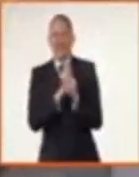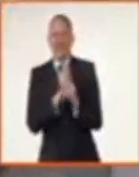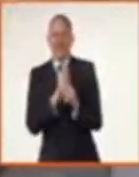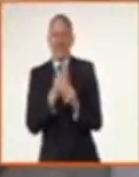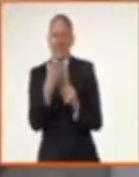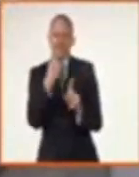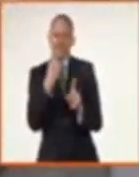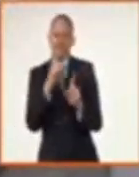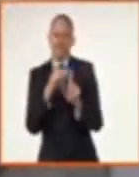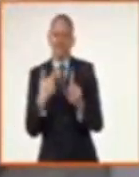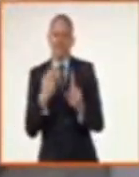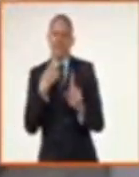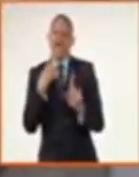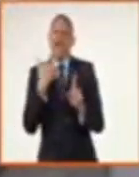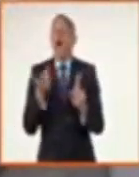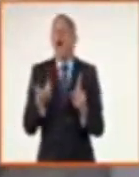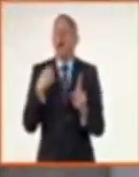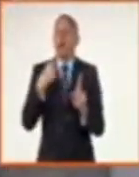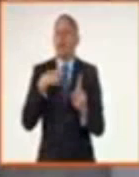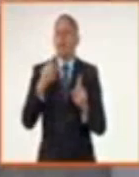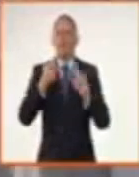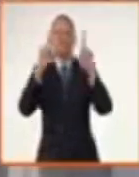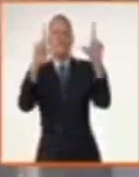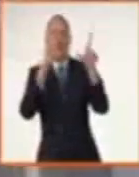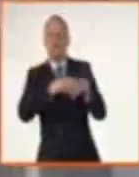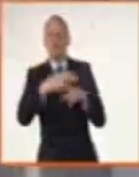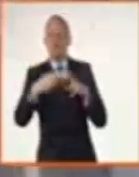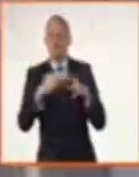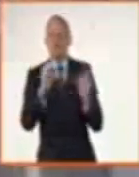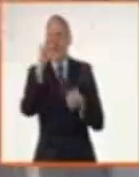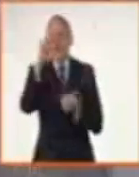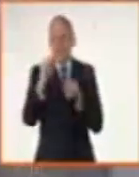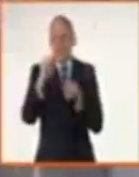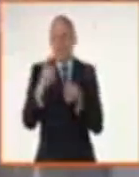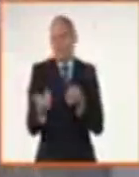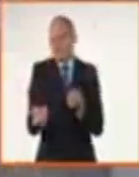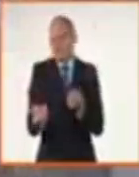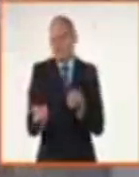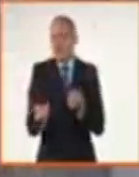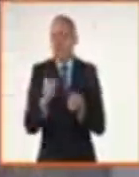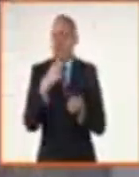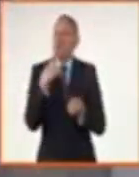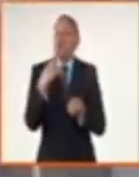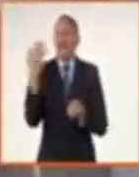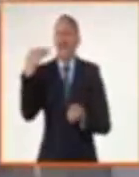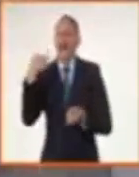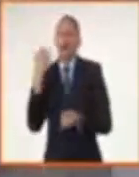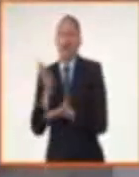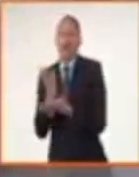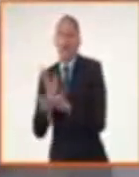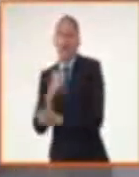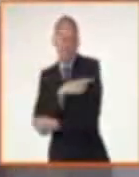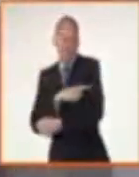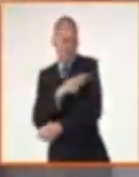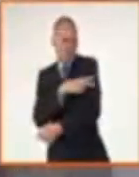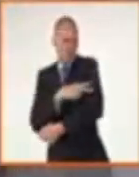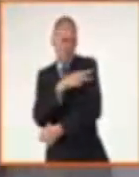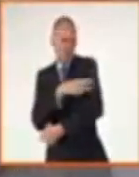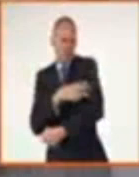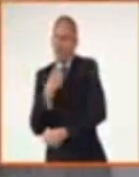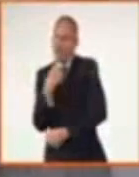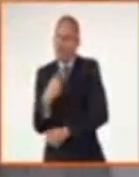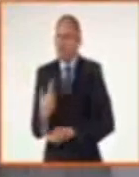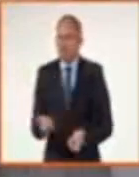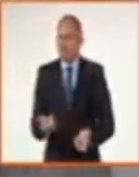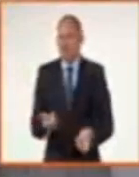se trabaja de esa manera, entre otras cosas, porque tú puedes haber sido muy buen estudiante en la secundaria, en el pre, y no tener resultados en la vida hoy.